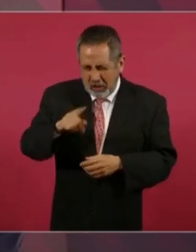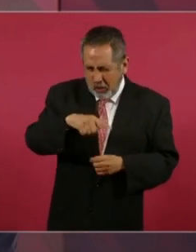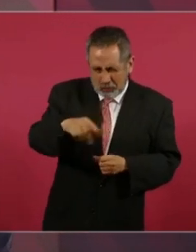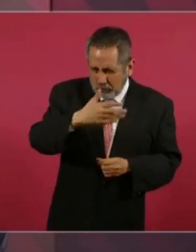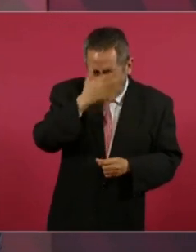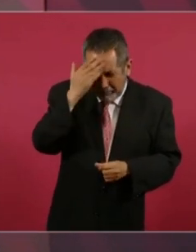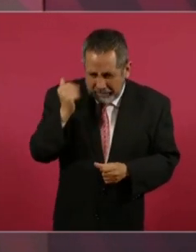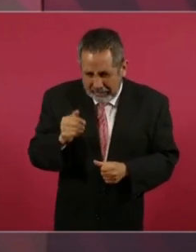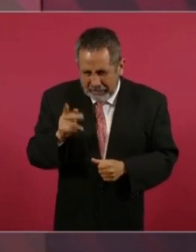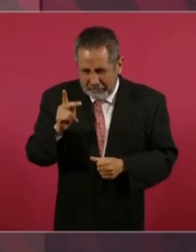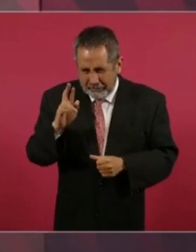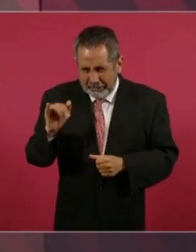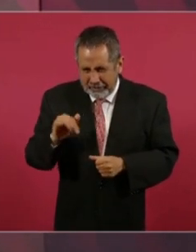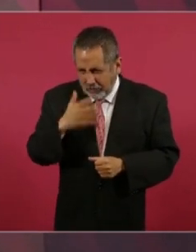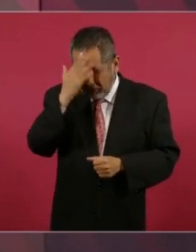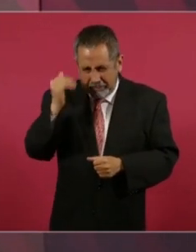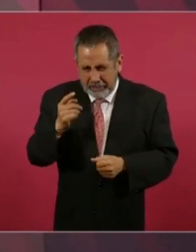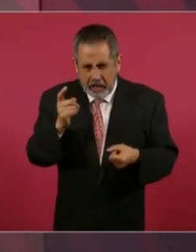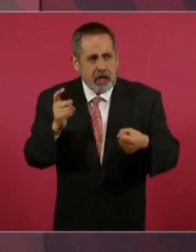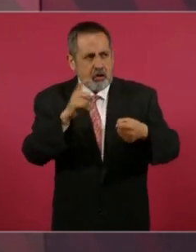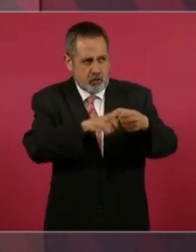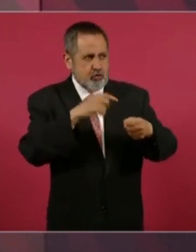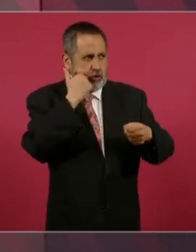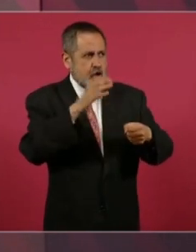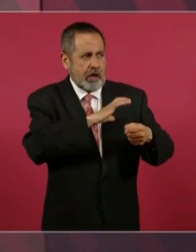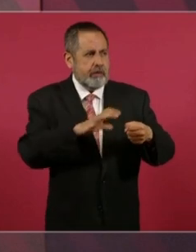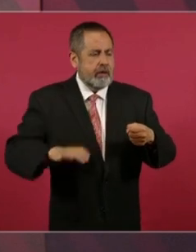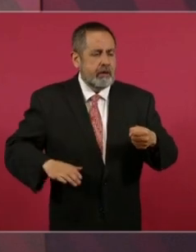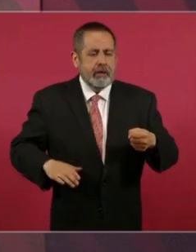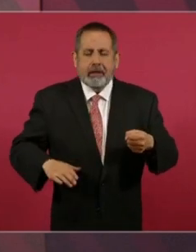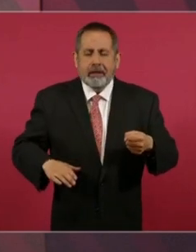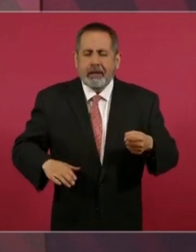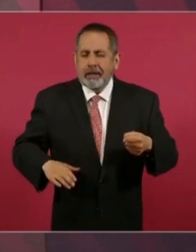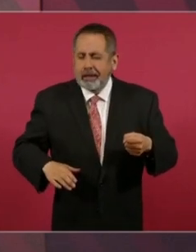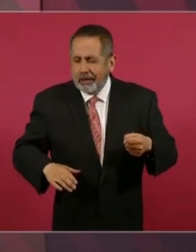PRI que se inscribieron, que ya